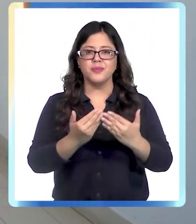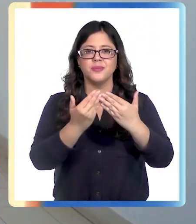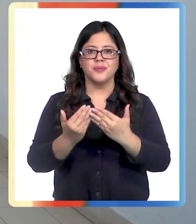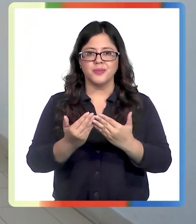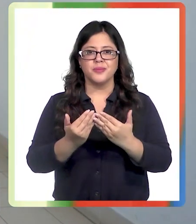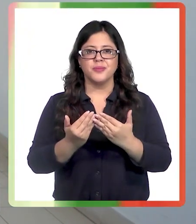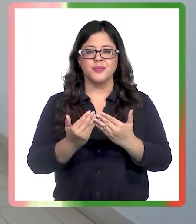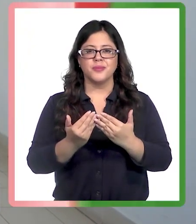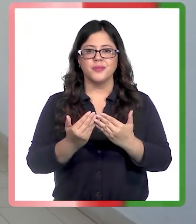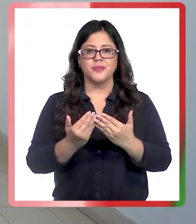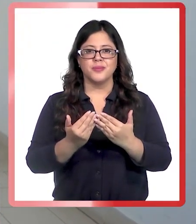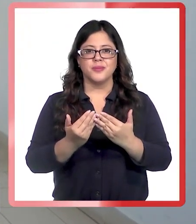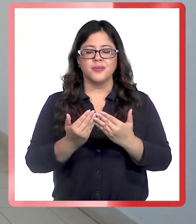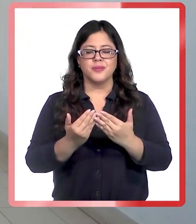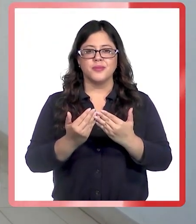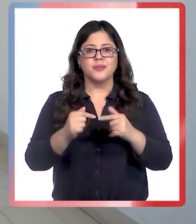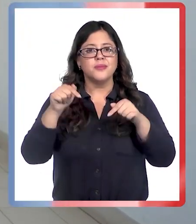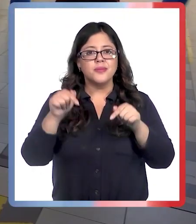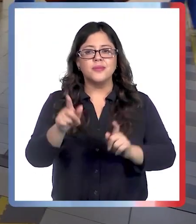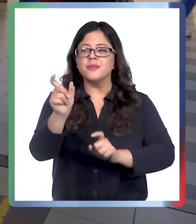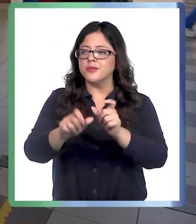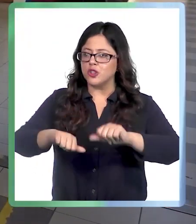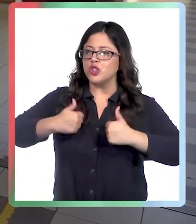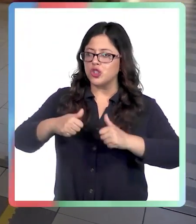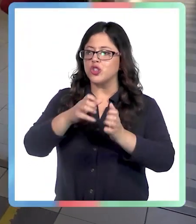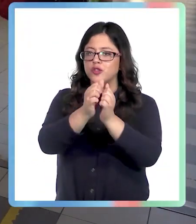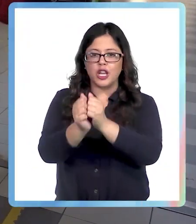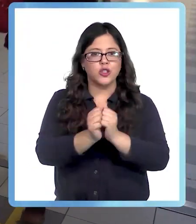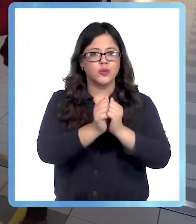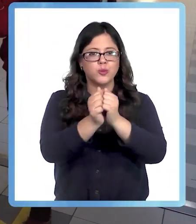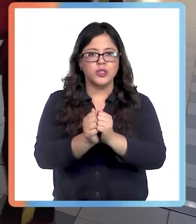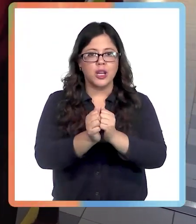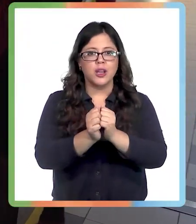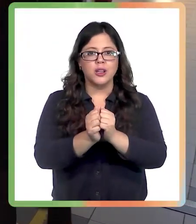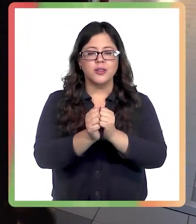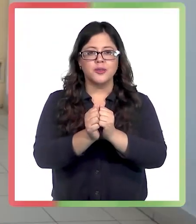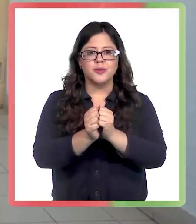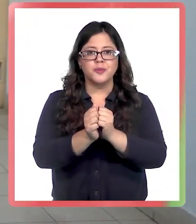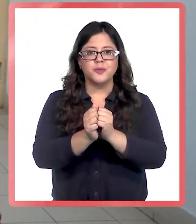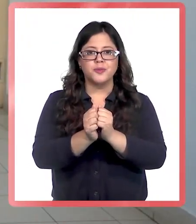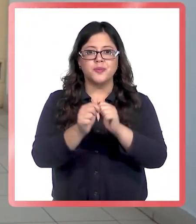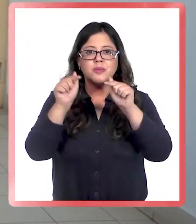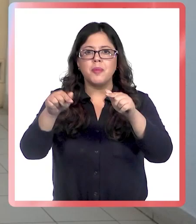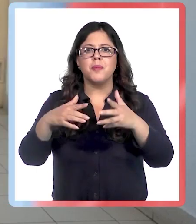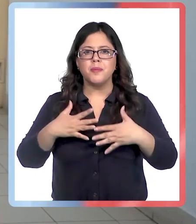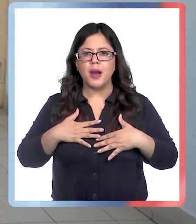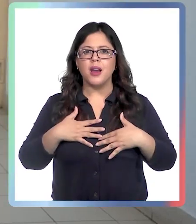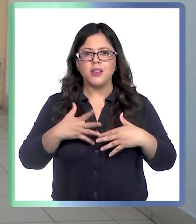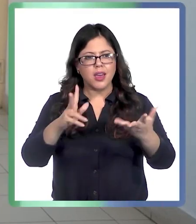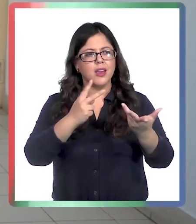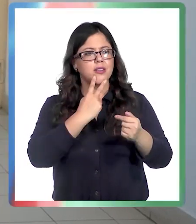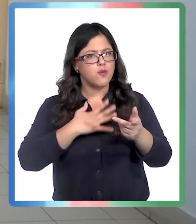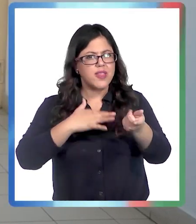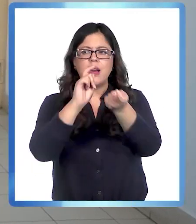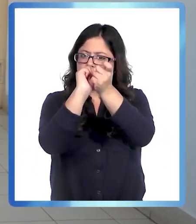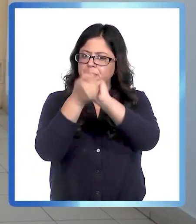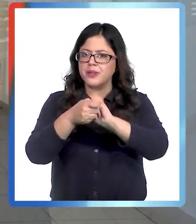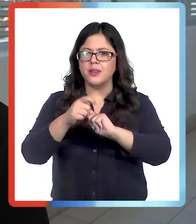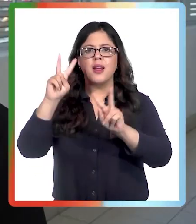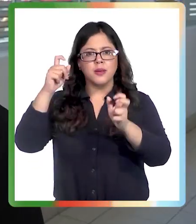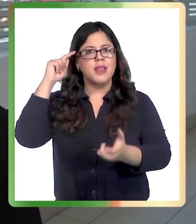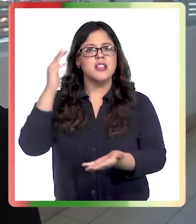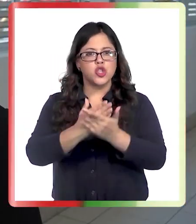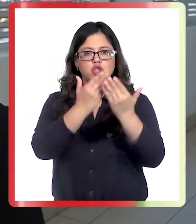estudiar, estar con gente joven. Me dio más dinamismo el hecho de venir a